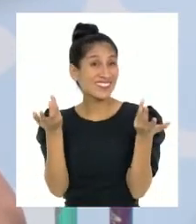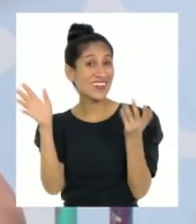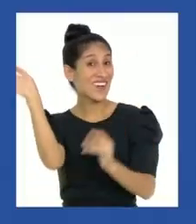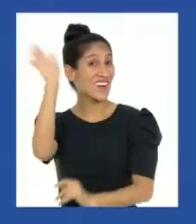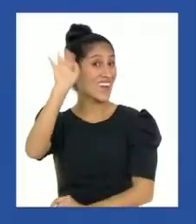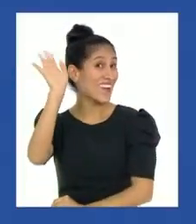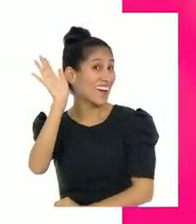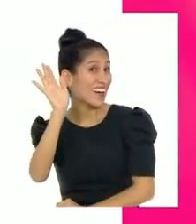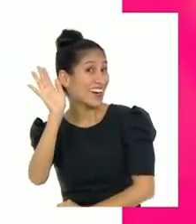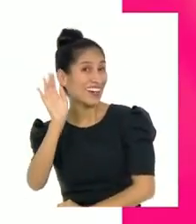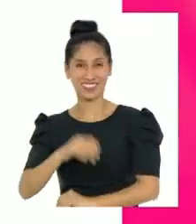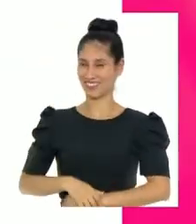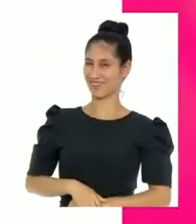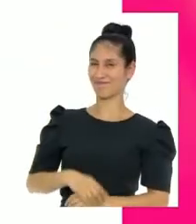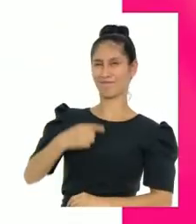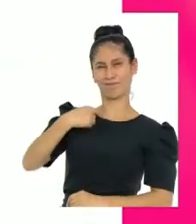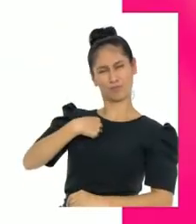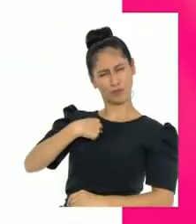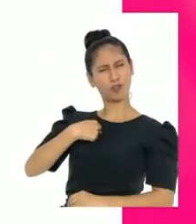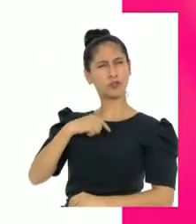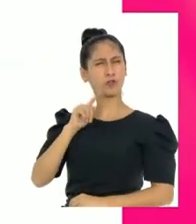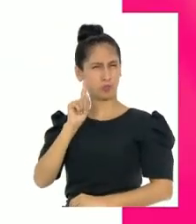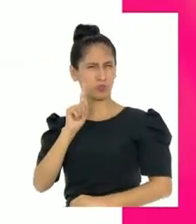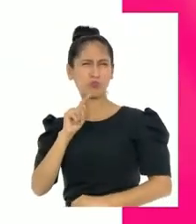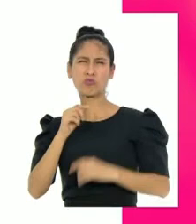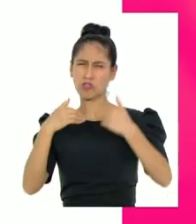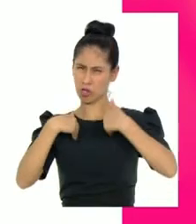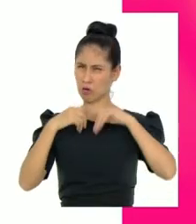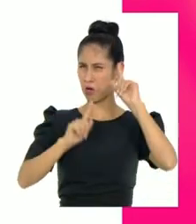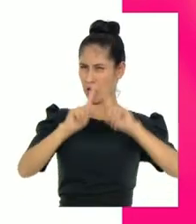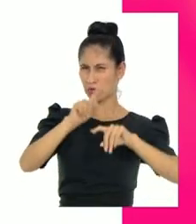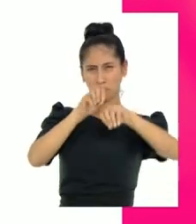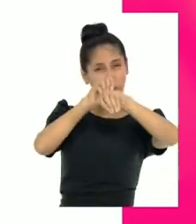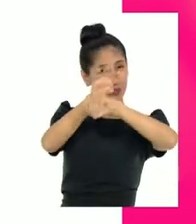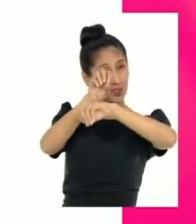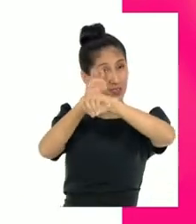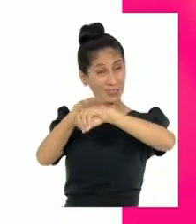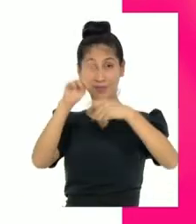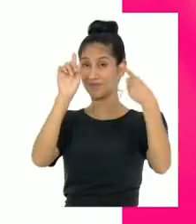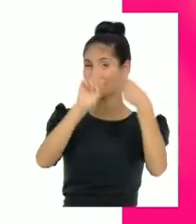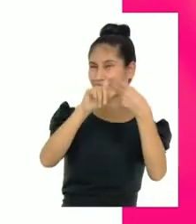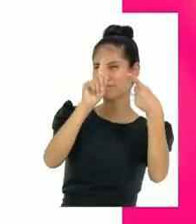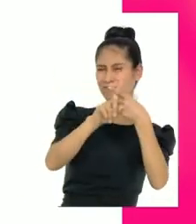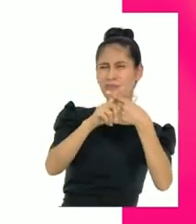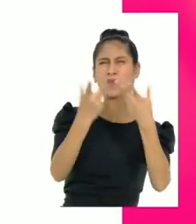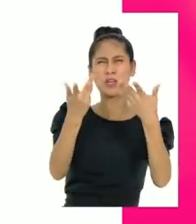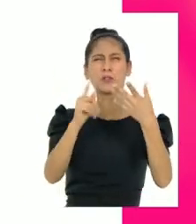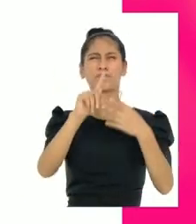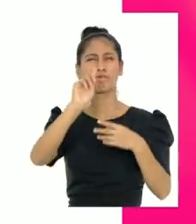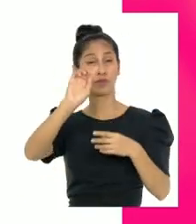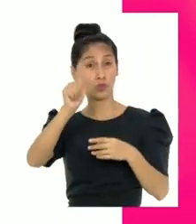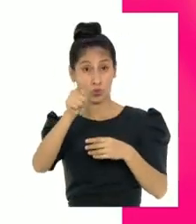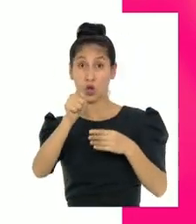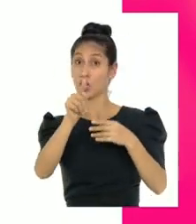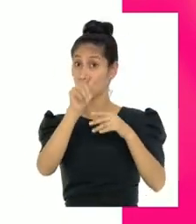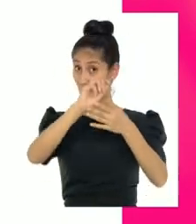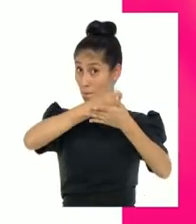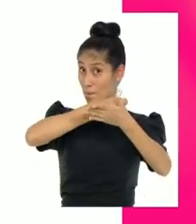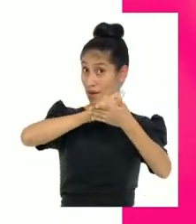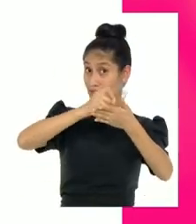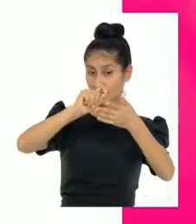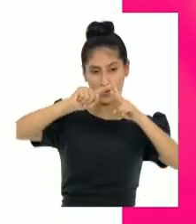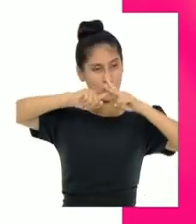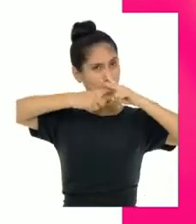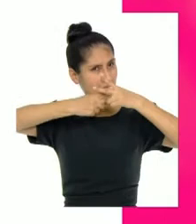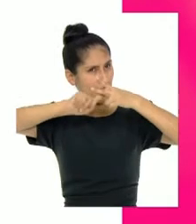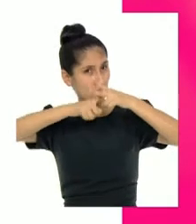¿Hola? Yo tengo algunos consejos infalibles. El primero es hacer una introducción que despierte